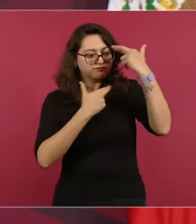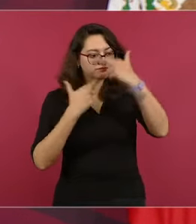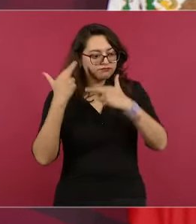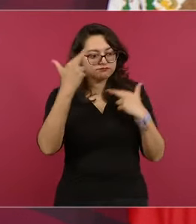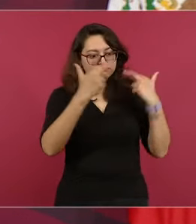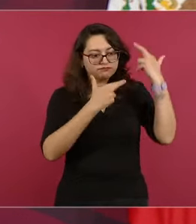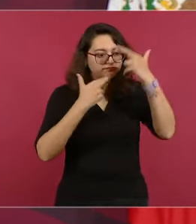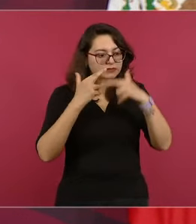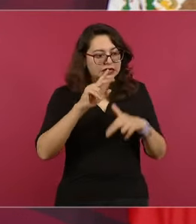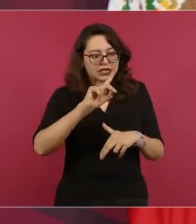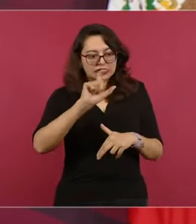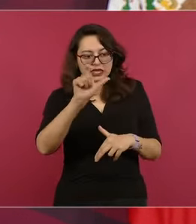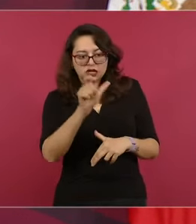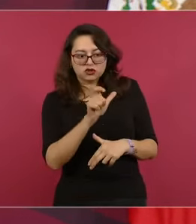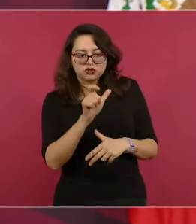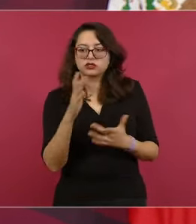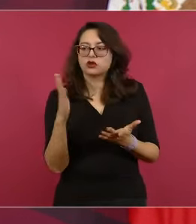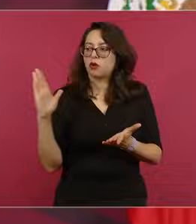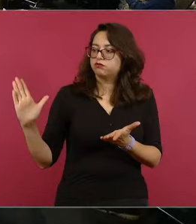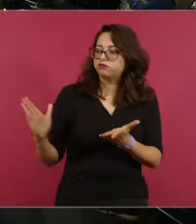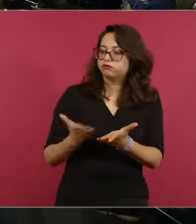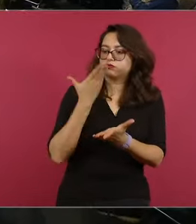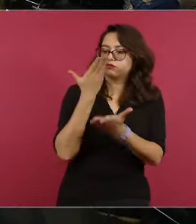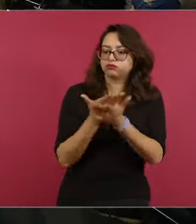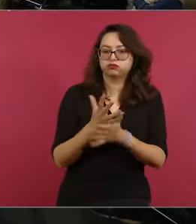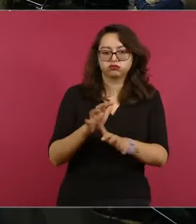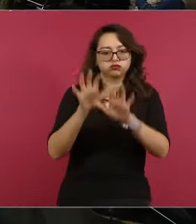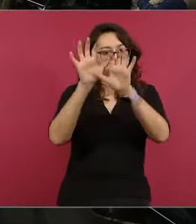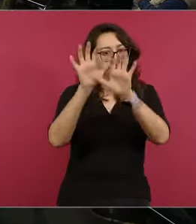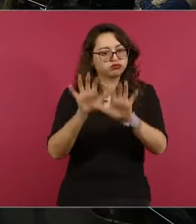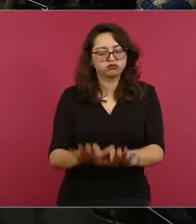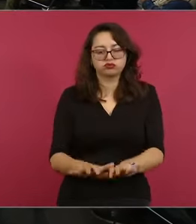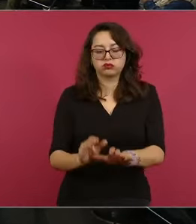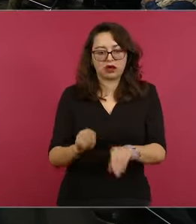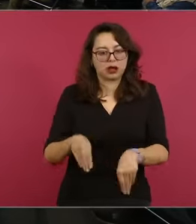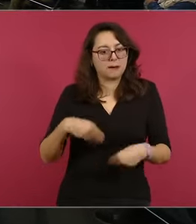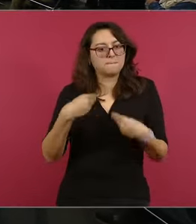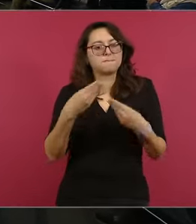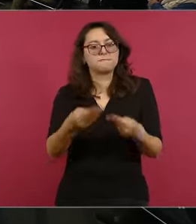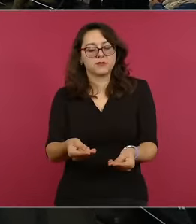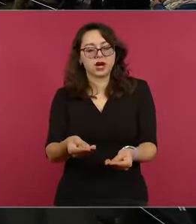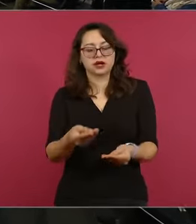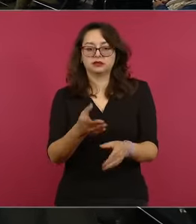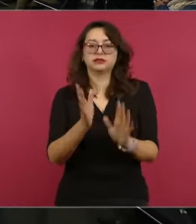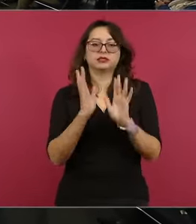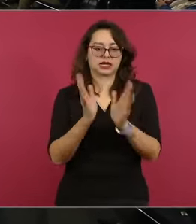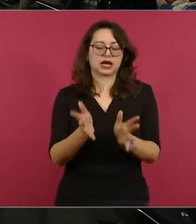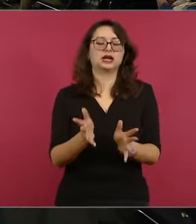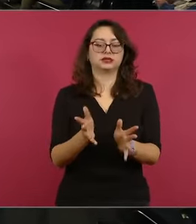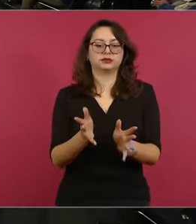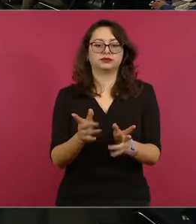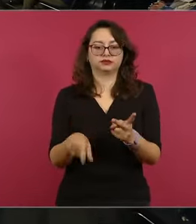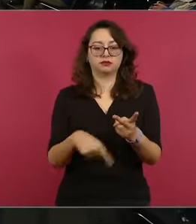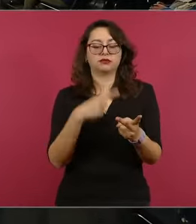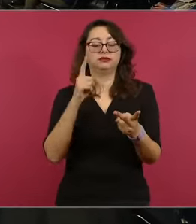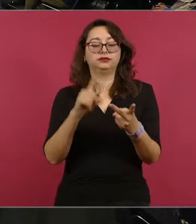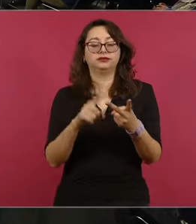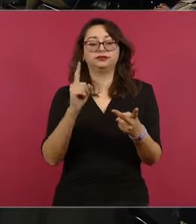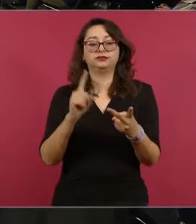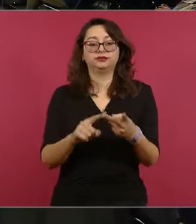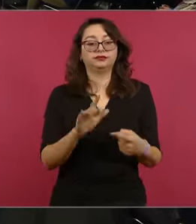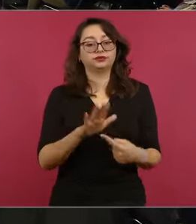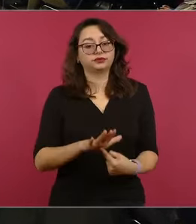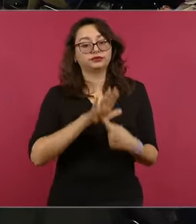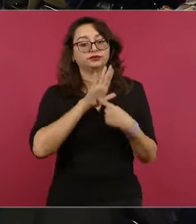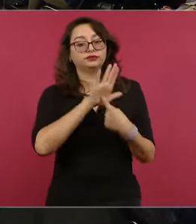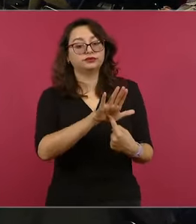daños causados y también la demostración de